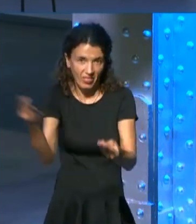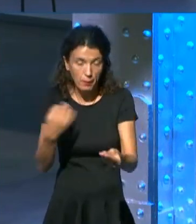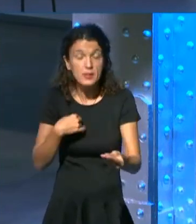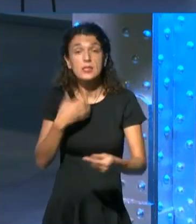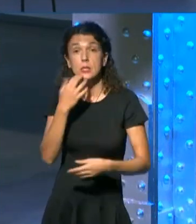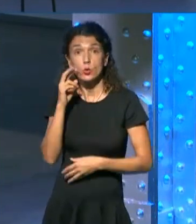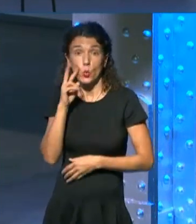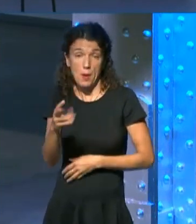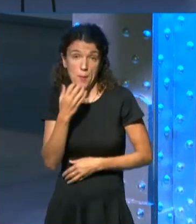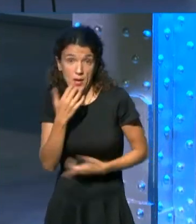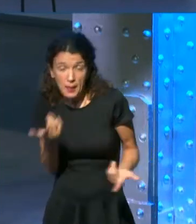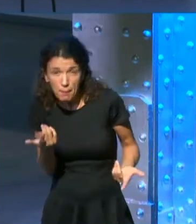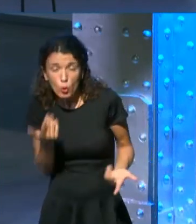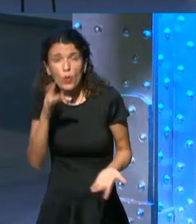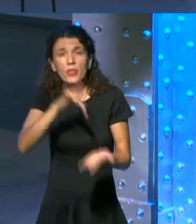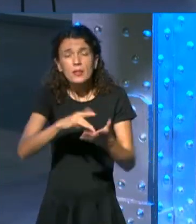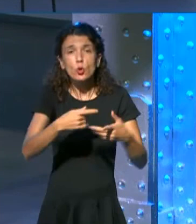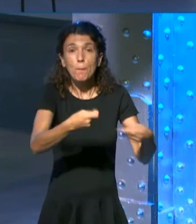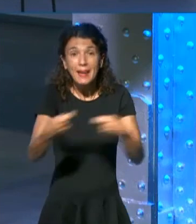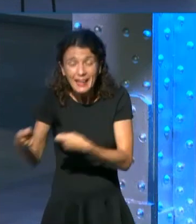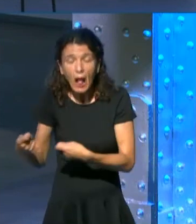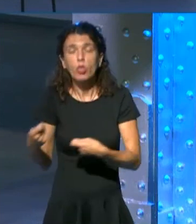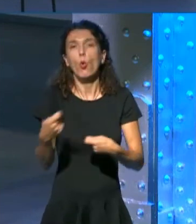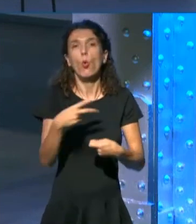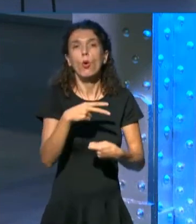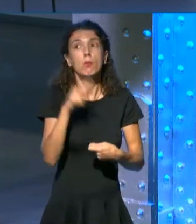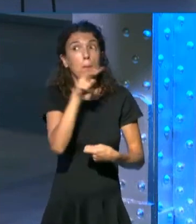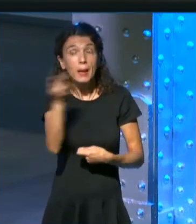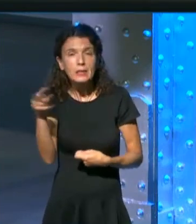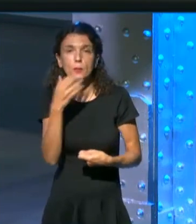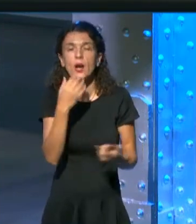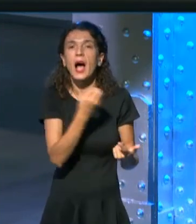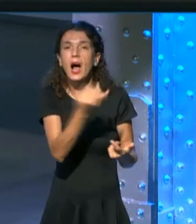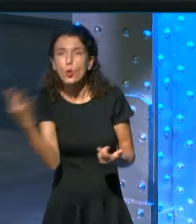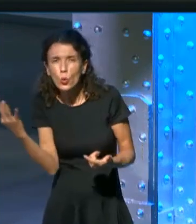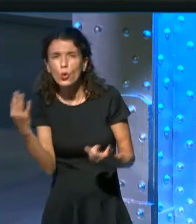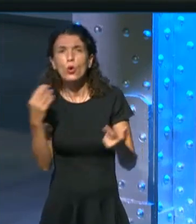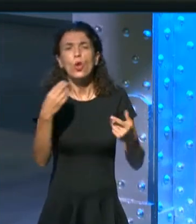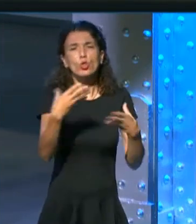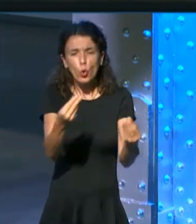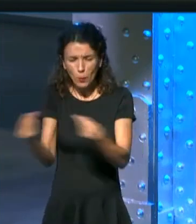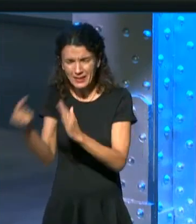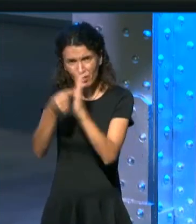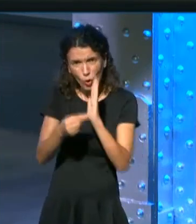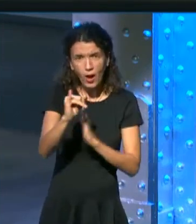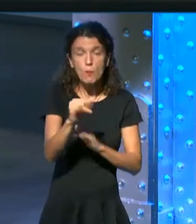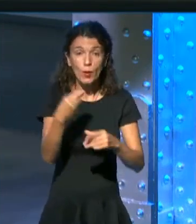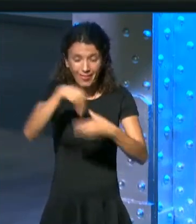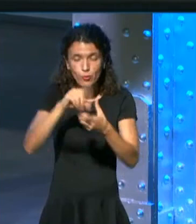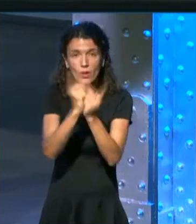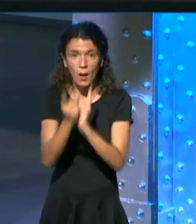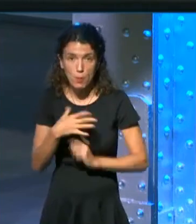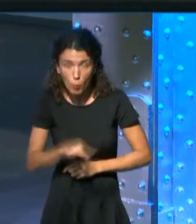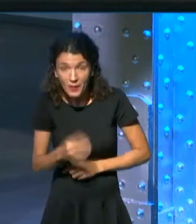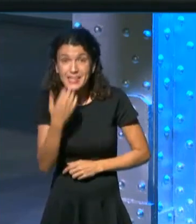observar, una vez que lo pones en mercado, en funcionamiento, que hay muchos errores con un tipo de documentación, puedes introducir cambios. Si ese